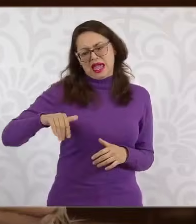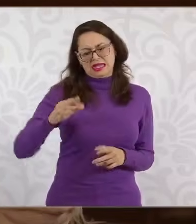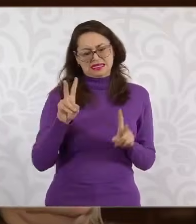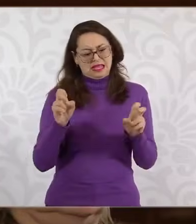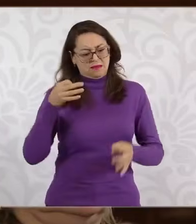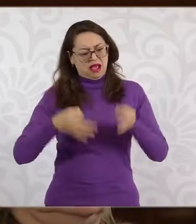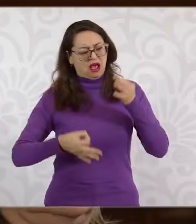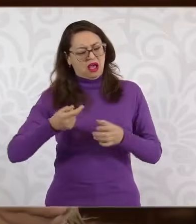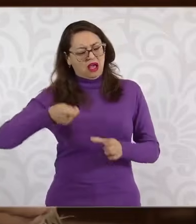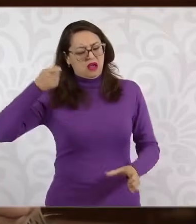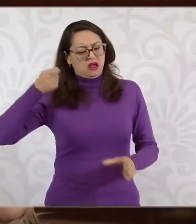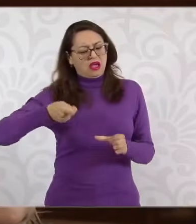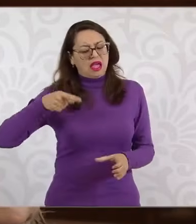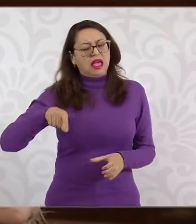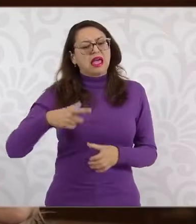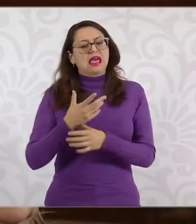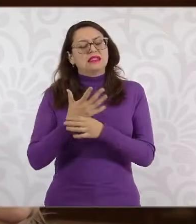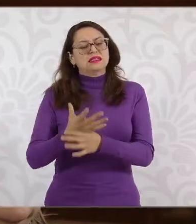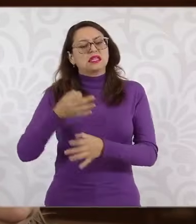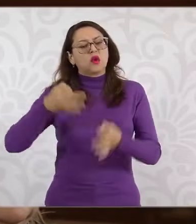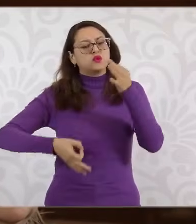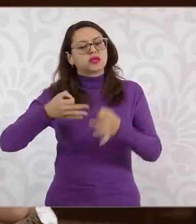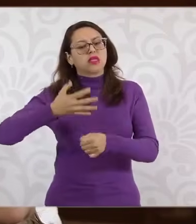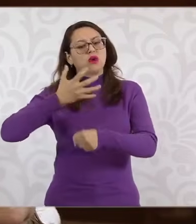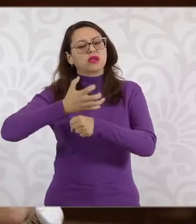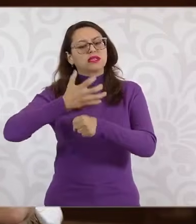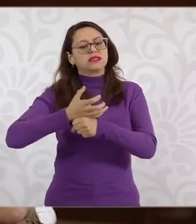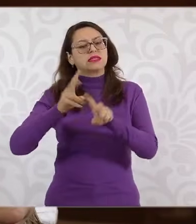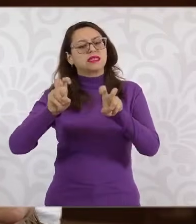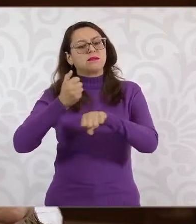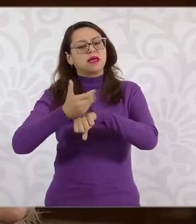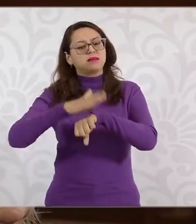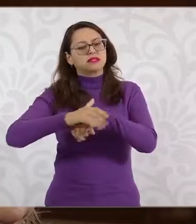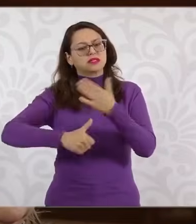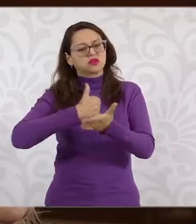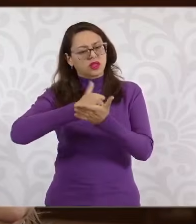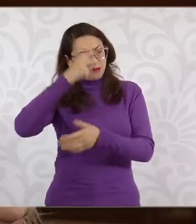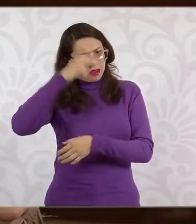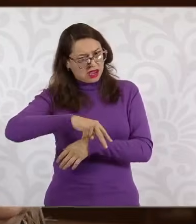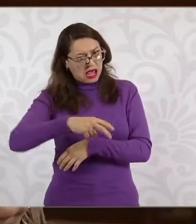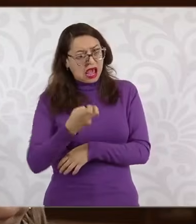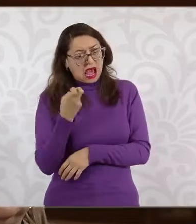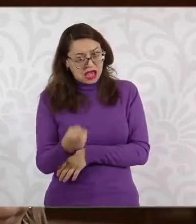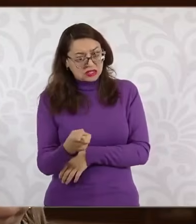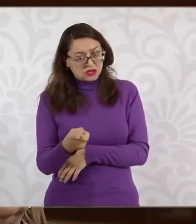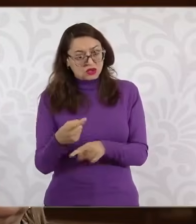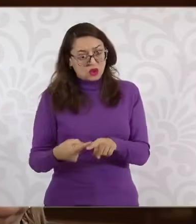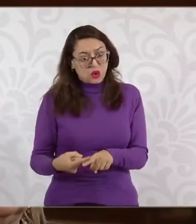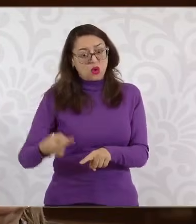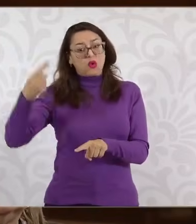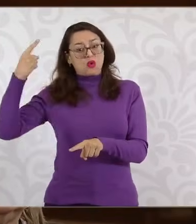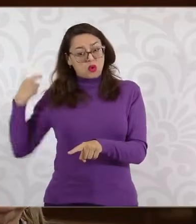último que se dio a conocer fue de un juzgado quinto en Distrito de Materia Administrativa en la Ciudad de México. ¿Usted se refiere a que esto más bien derivó de